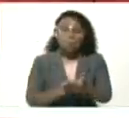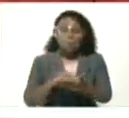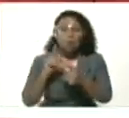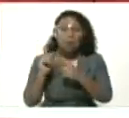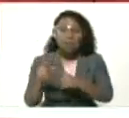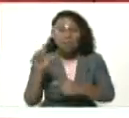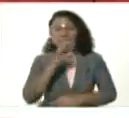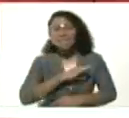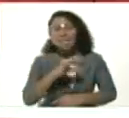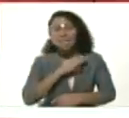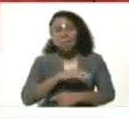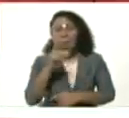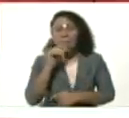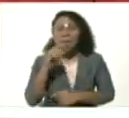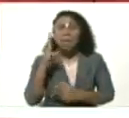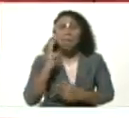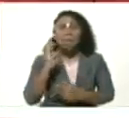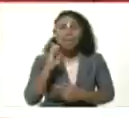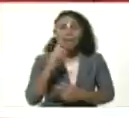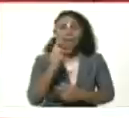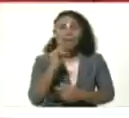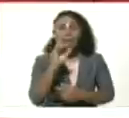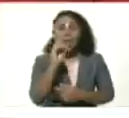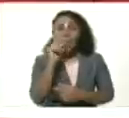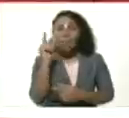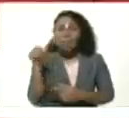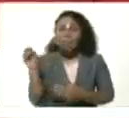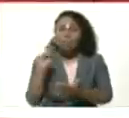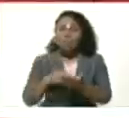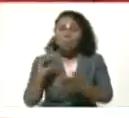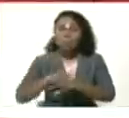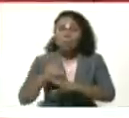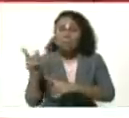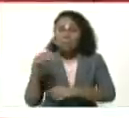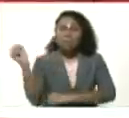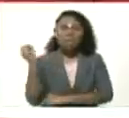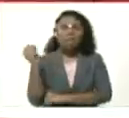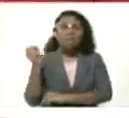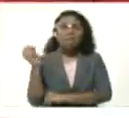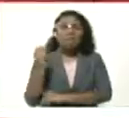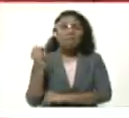un señor Carlos Vecchio y lo cambiaron. Porque es que nadie le para.